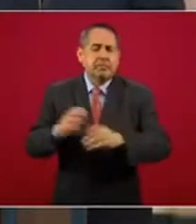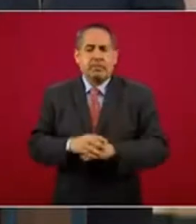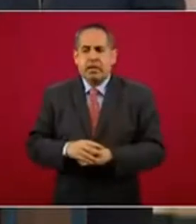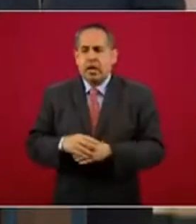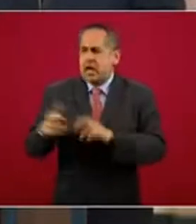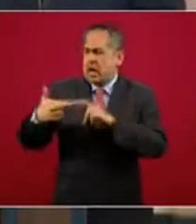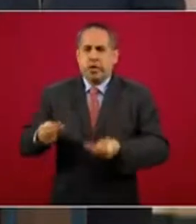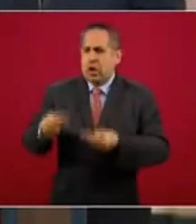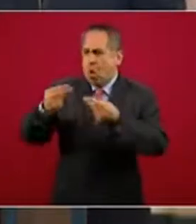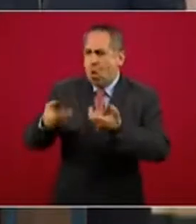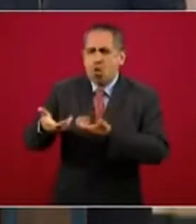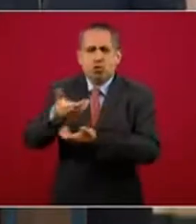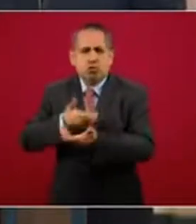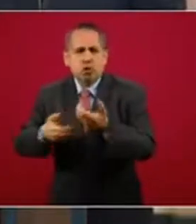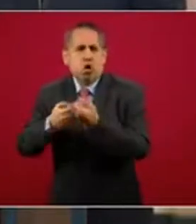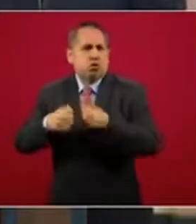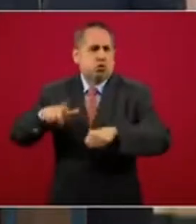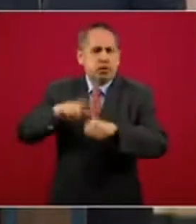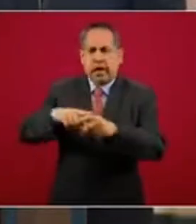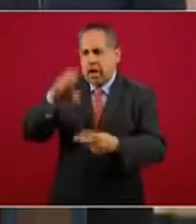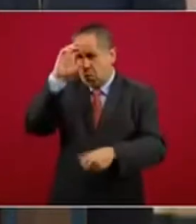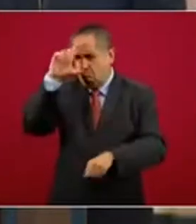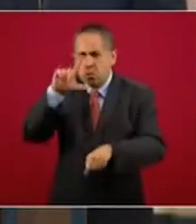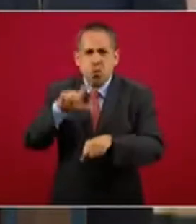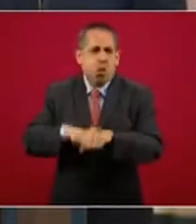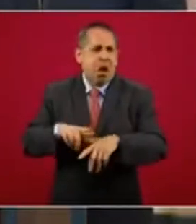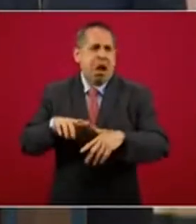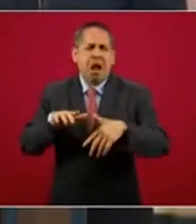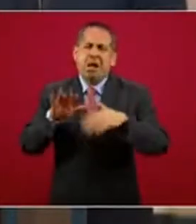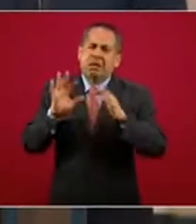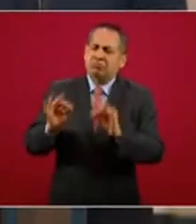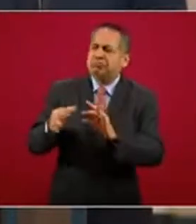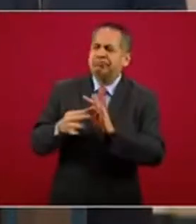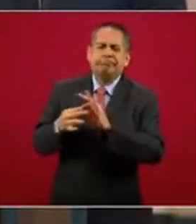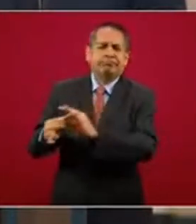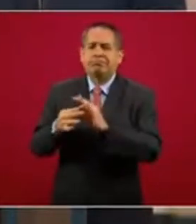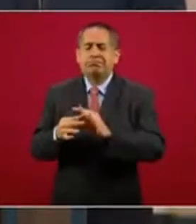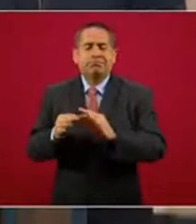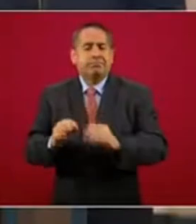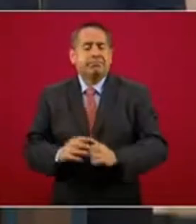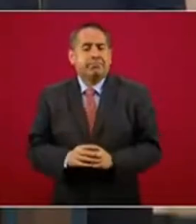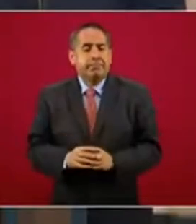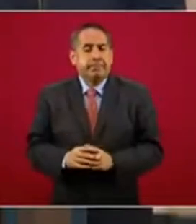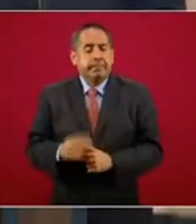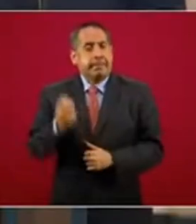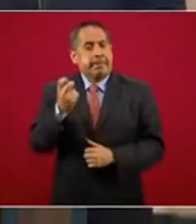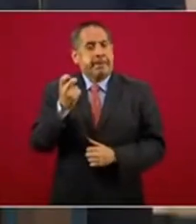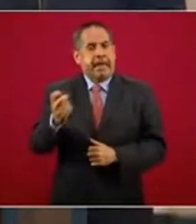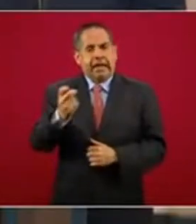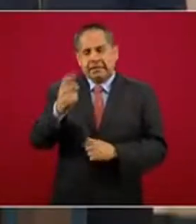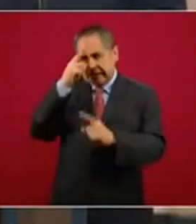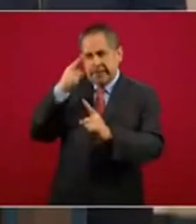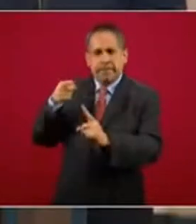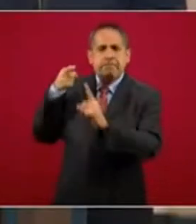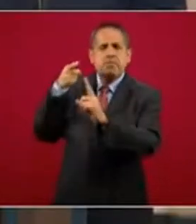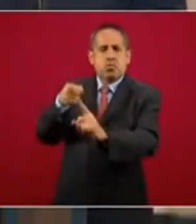Blanco es el sistema. Pero aquí, entre nosotros, vamos a parar ese